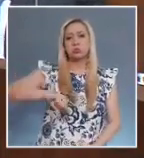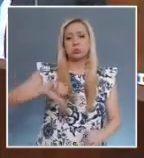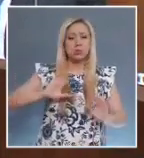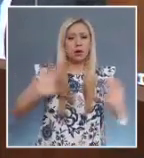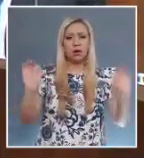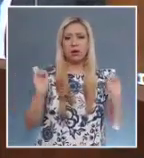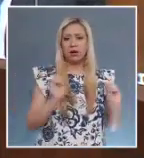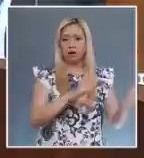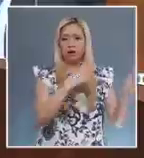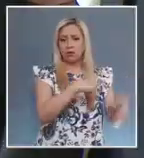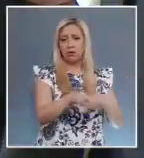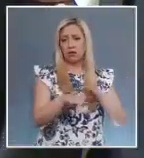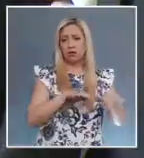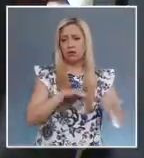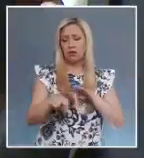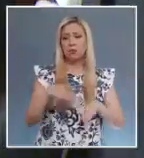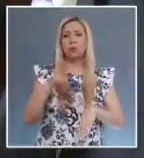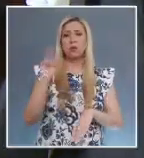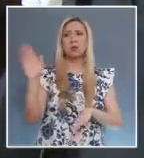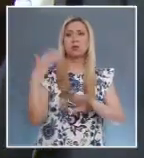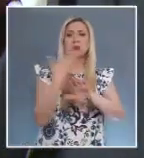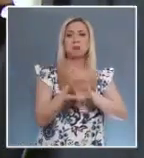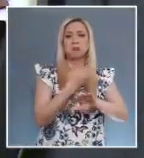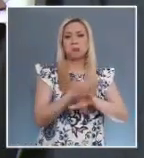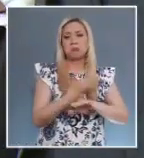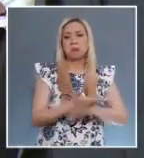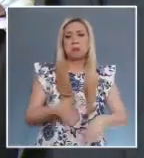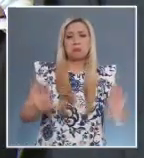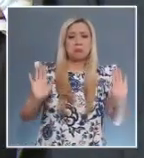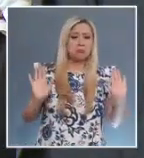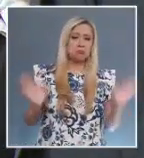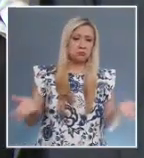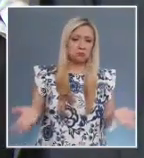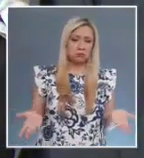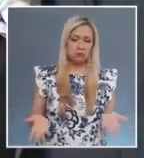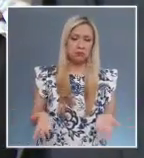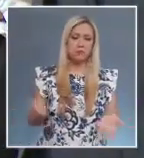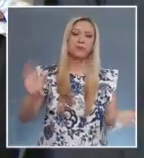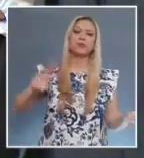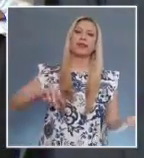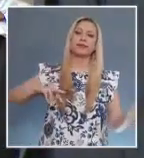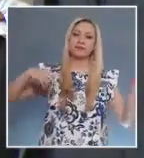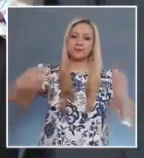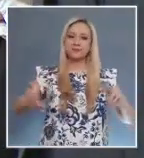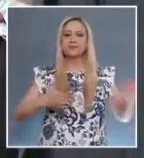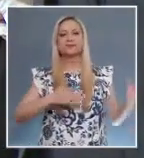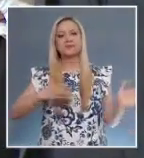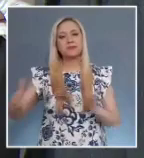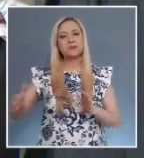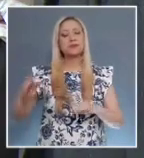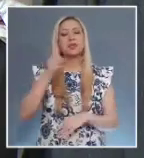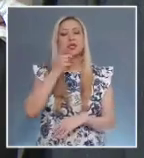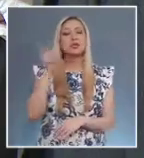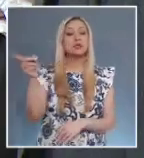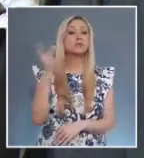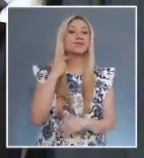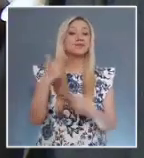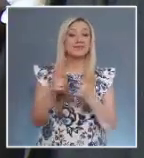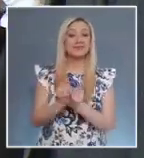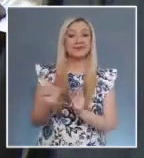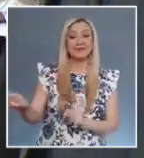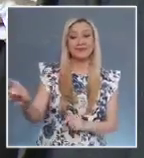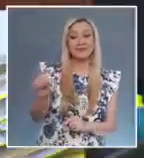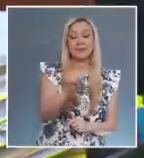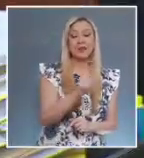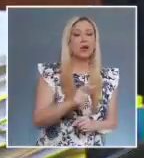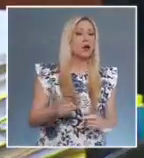sistemático para tal fin en otro asunto la sala superior confirmó que los partidos políticos no pueden ahorrar sus recursos